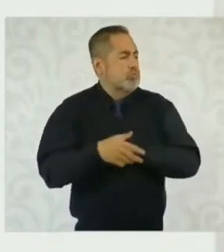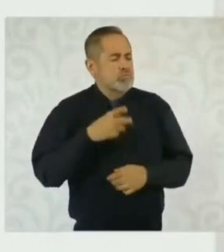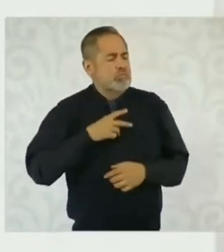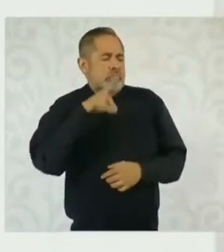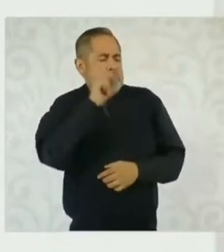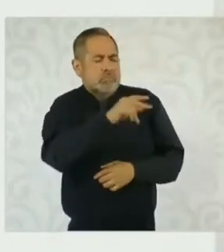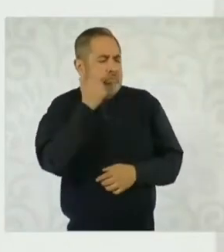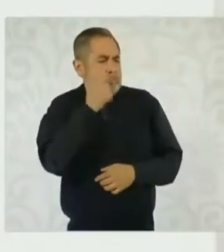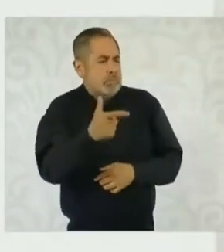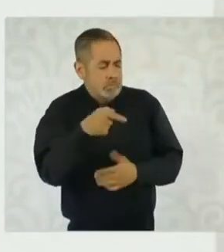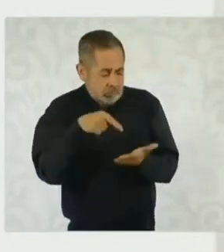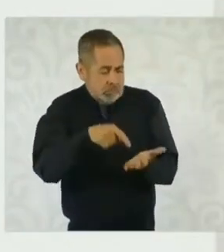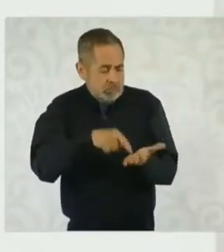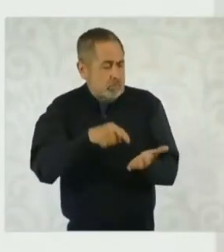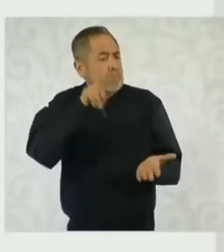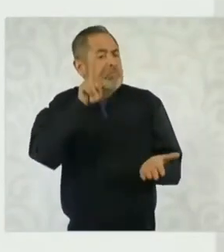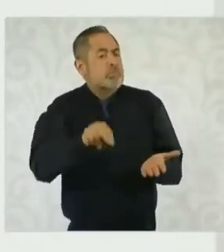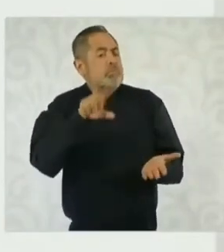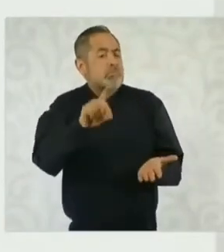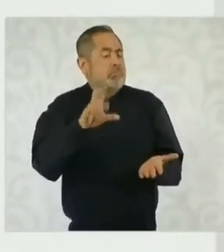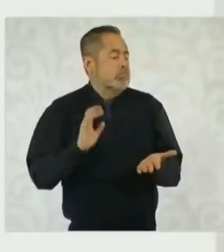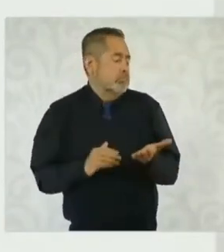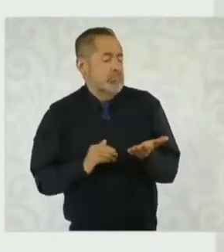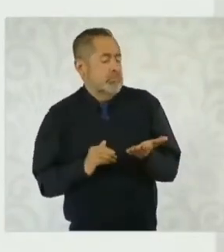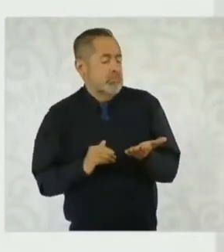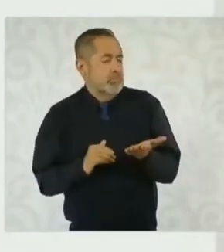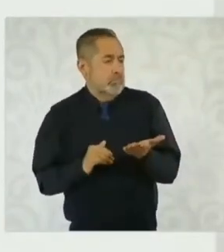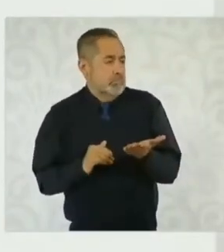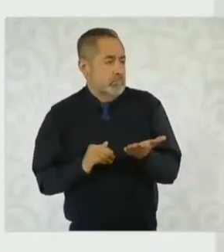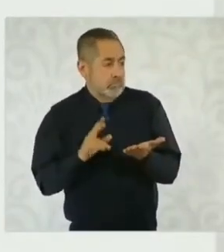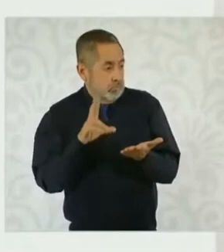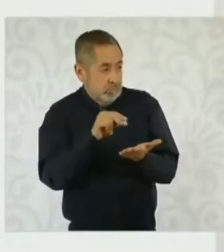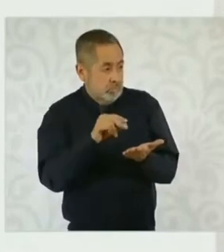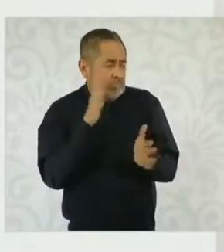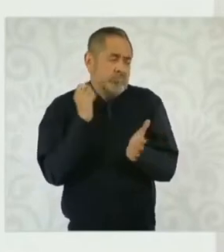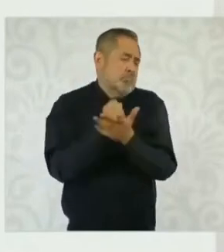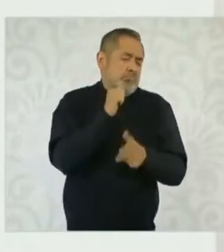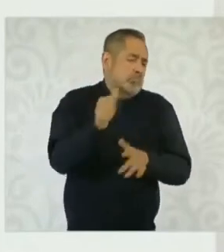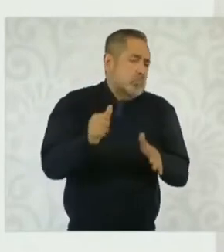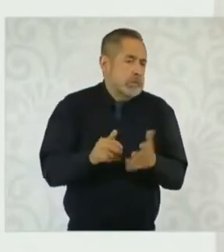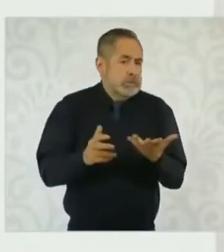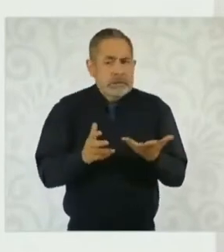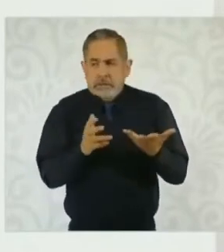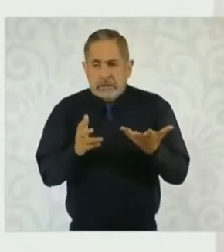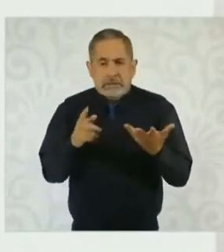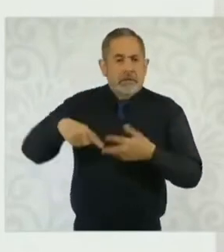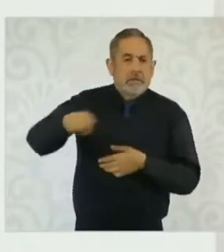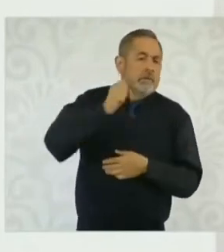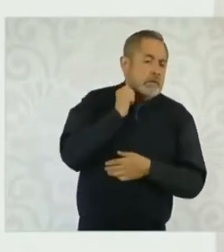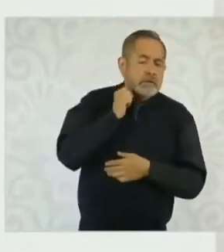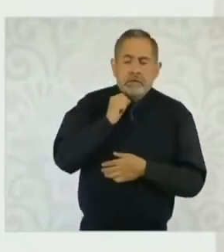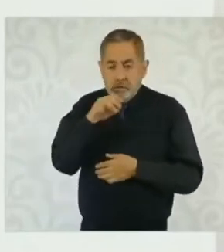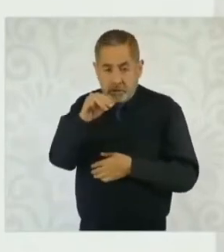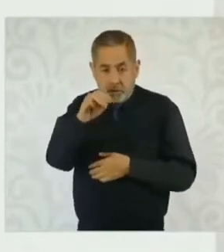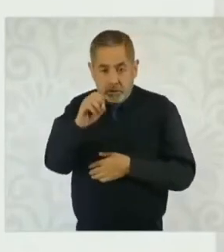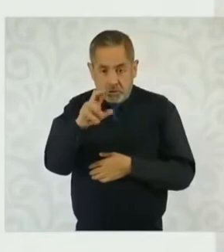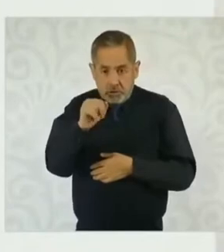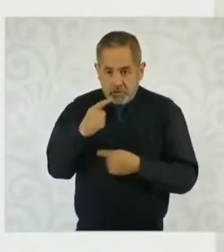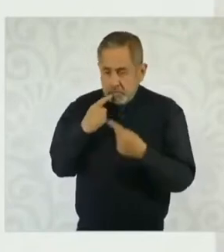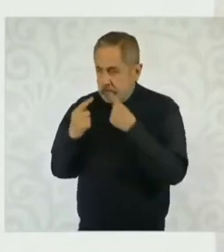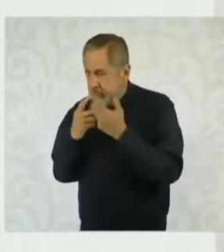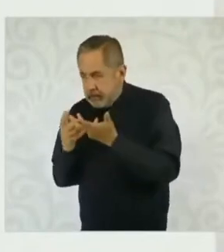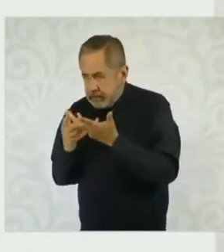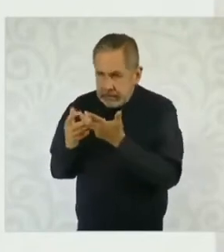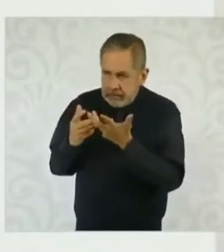menos que diga 2030, pues la otra es que no se hubiera aprobado. Entonces, finalmente, los senadores de Morena dicen, bueno,